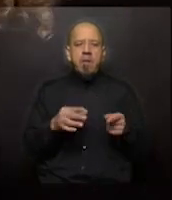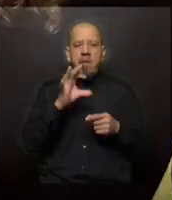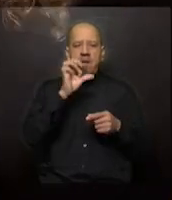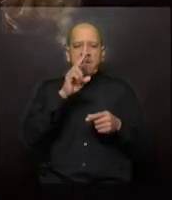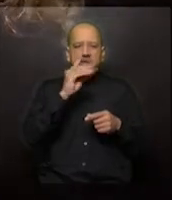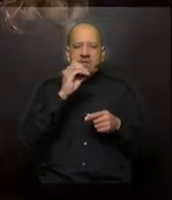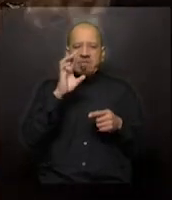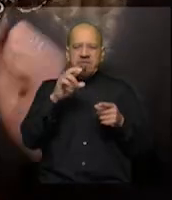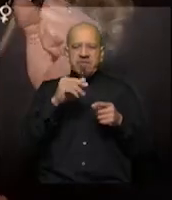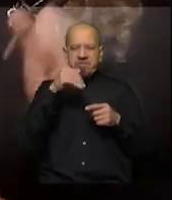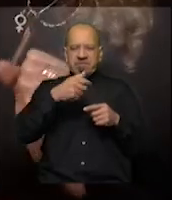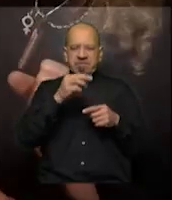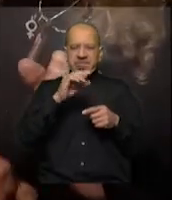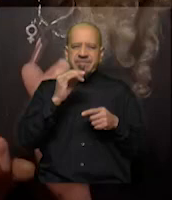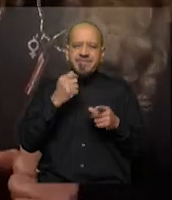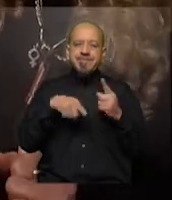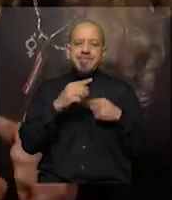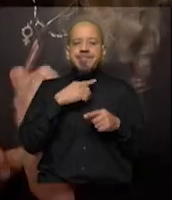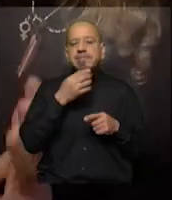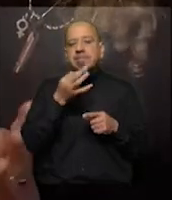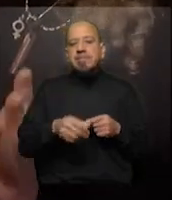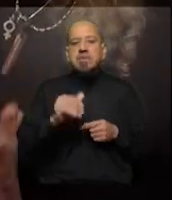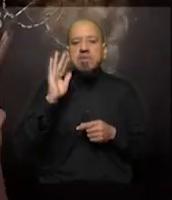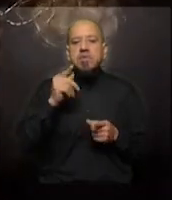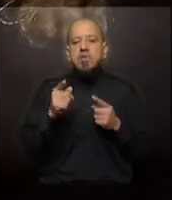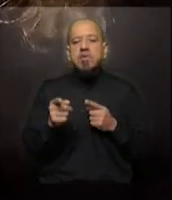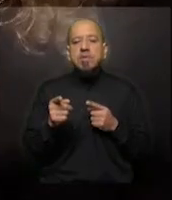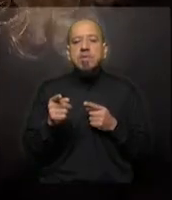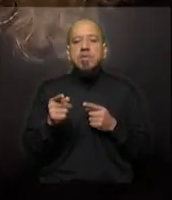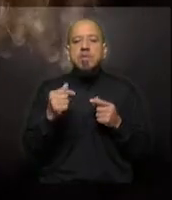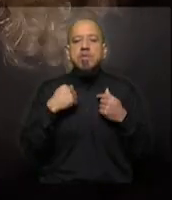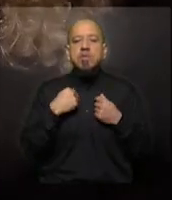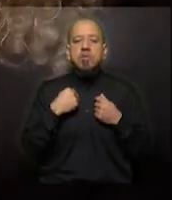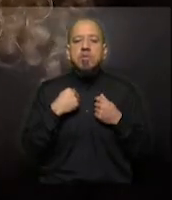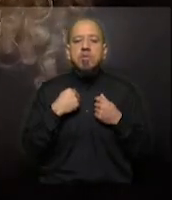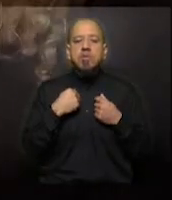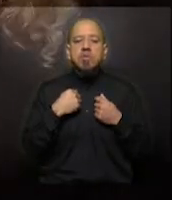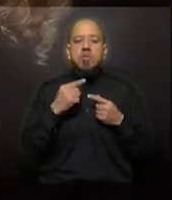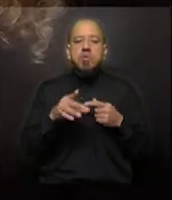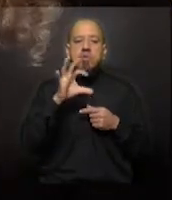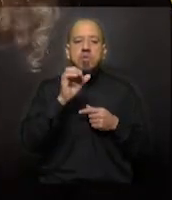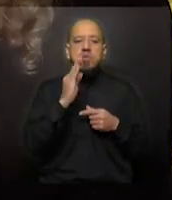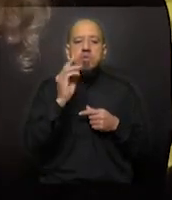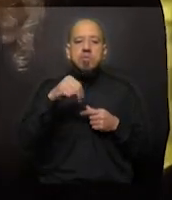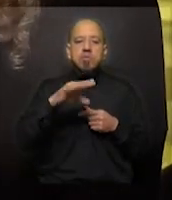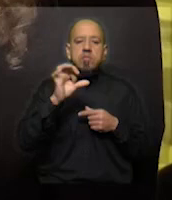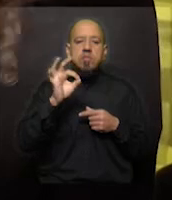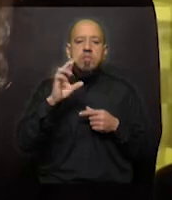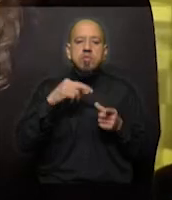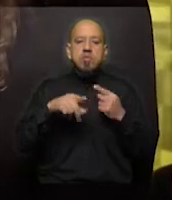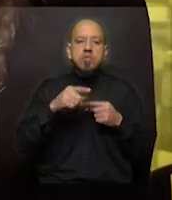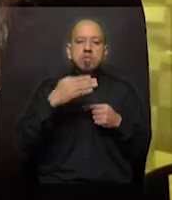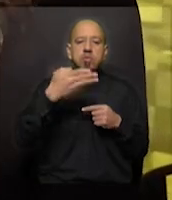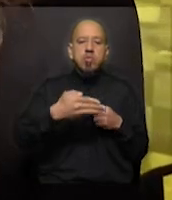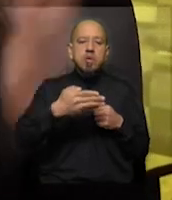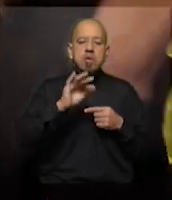desde Argentina. Yo quiero mandar un saludito solamente a nuestros sponsors de la fiesta. El Boutique